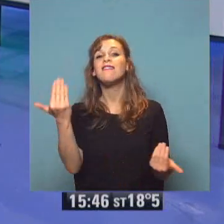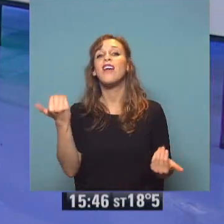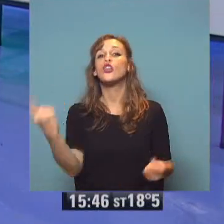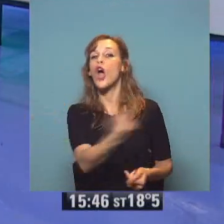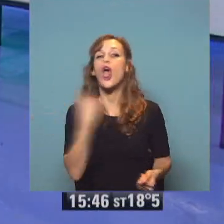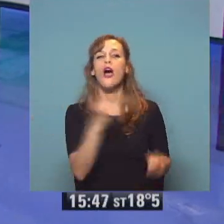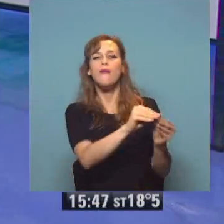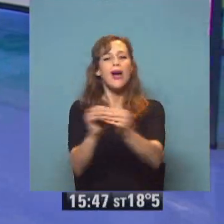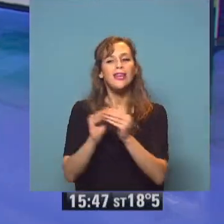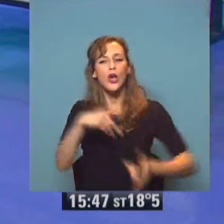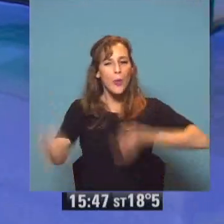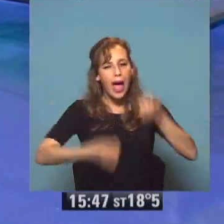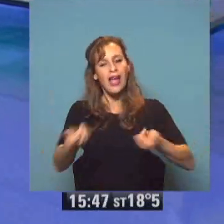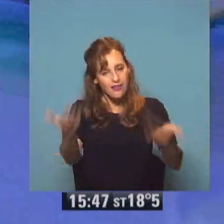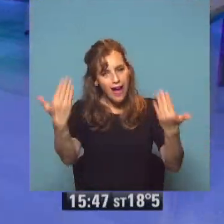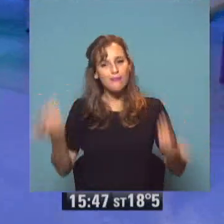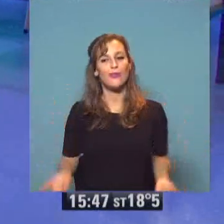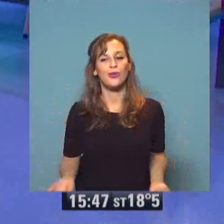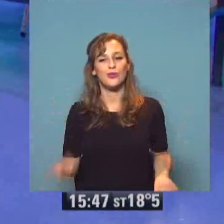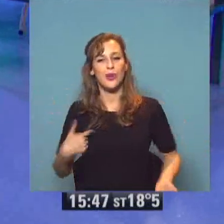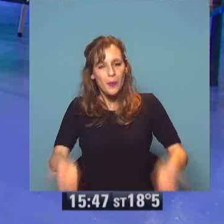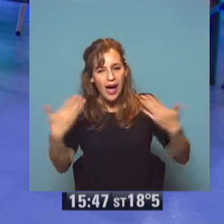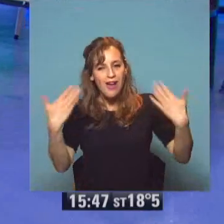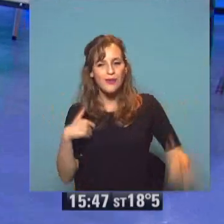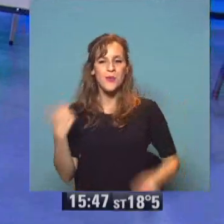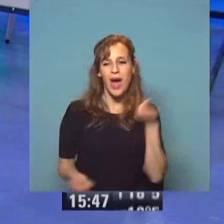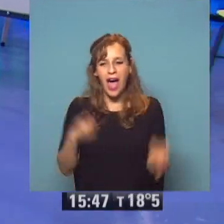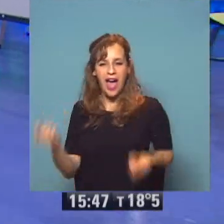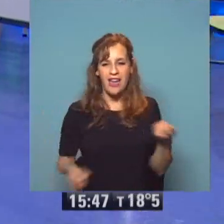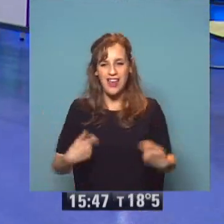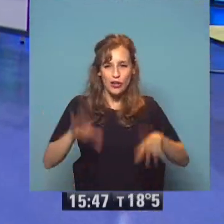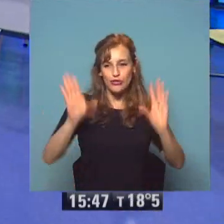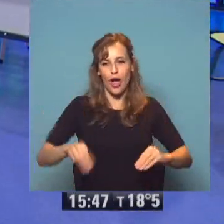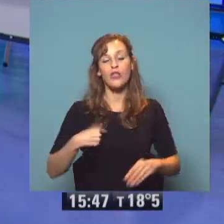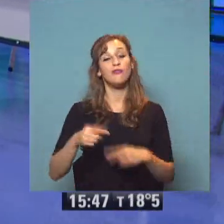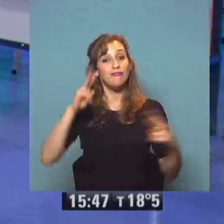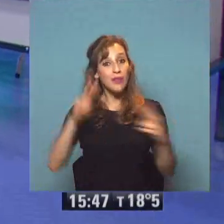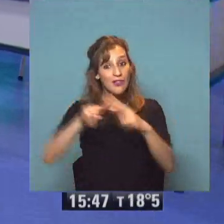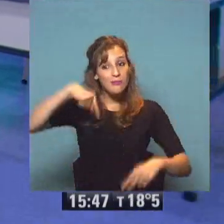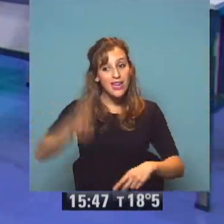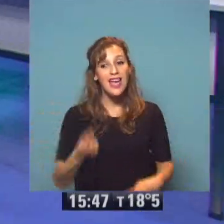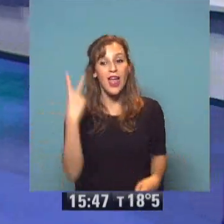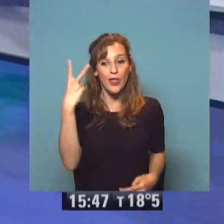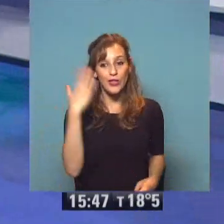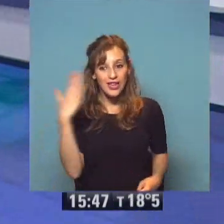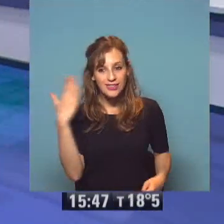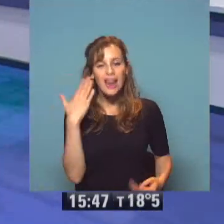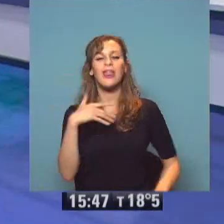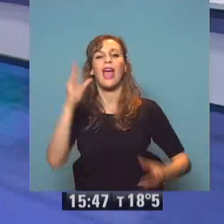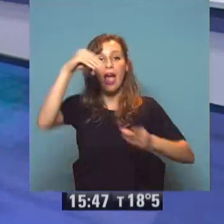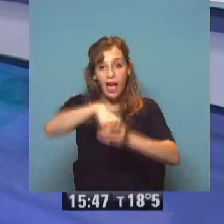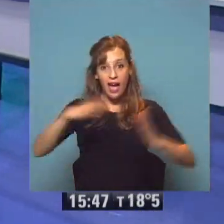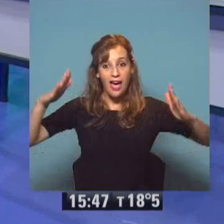conmigo. ¡Vamos arriba! ¡Arriba, arriba, arriba! Recuerden, nos vemos mañana a las 2 de la tarde. ¡Bailemos en